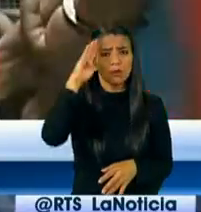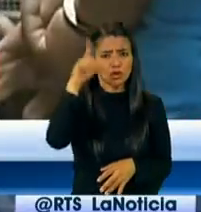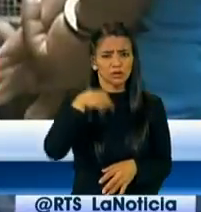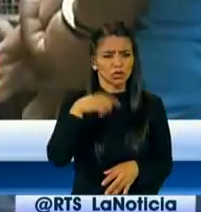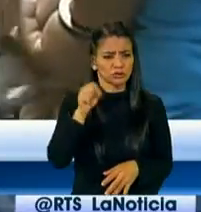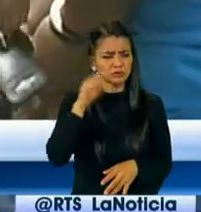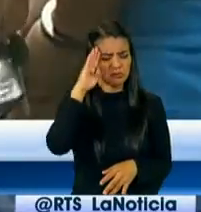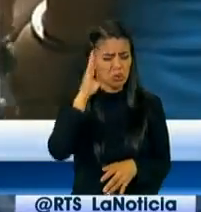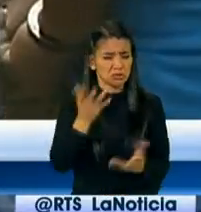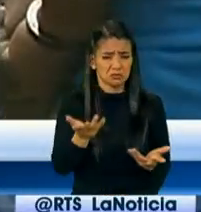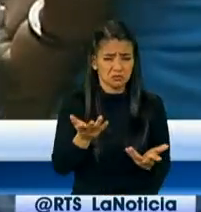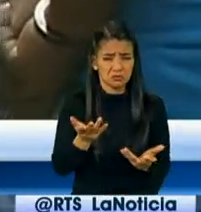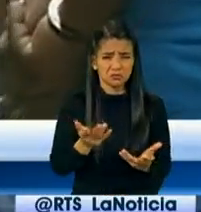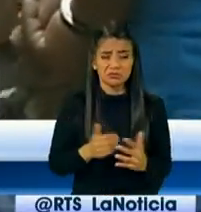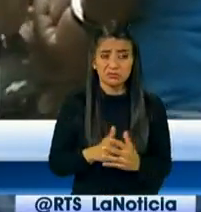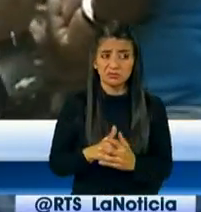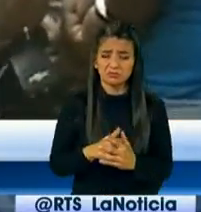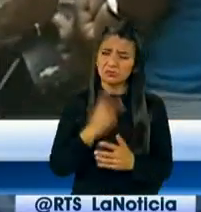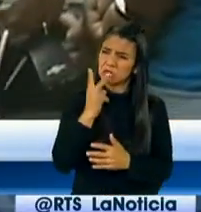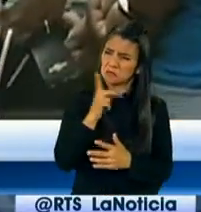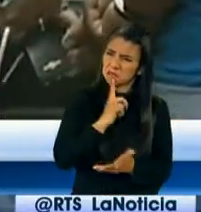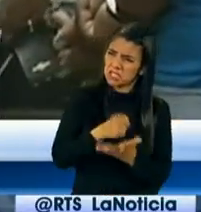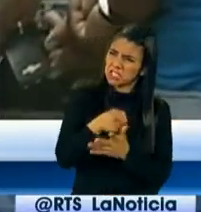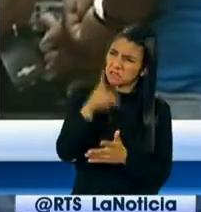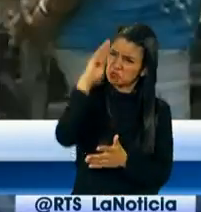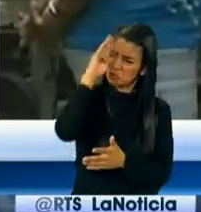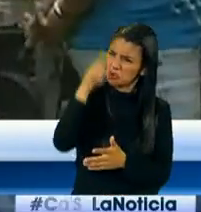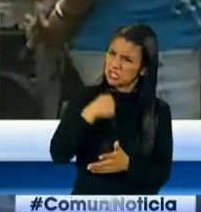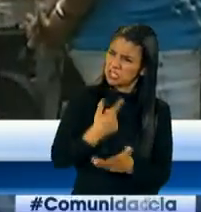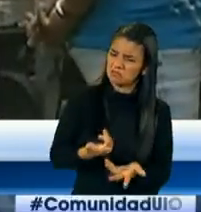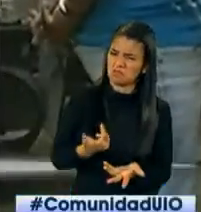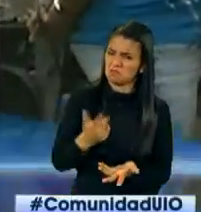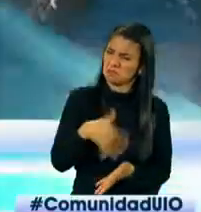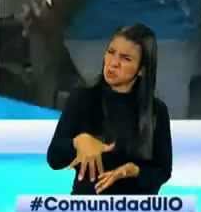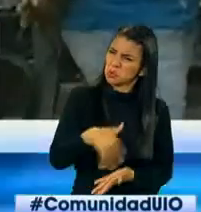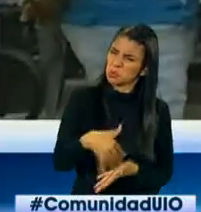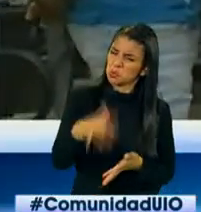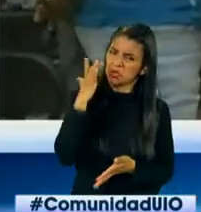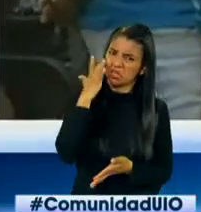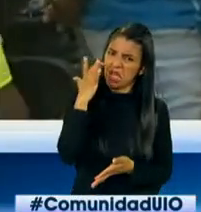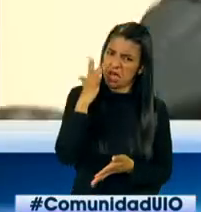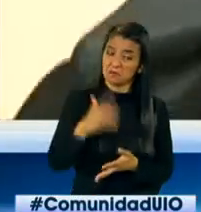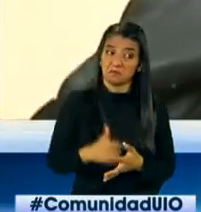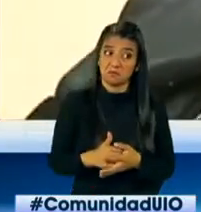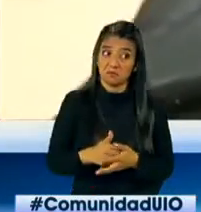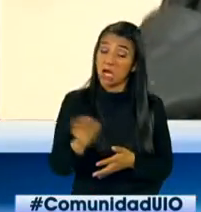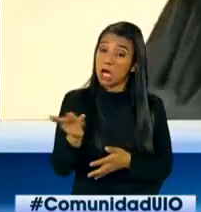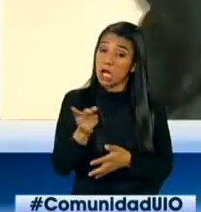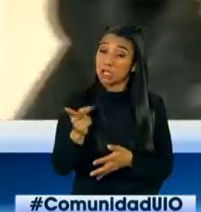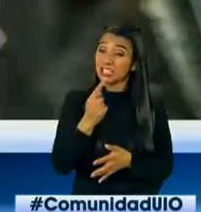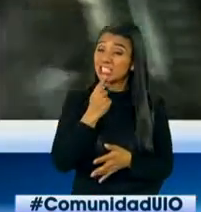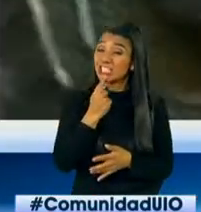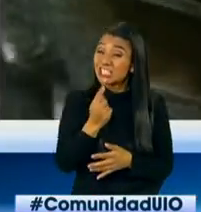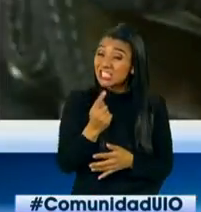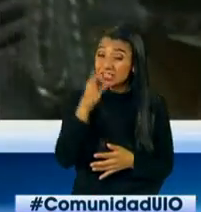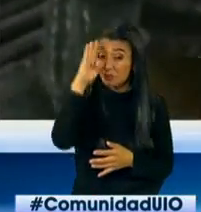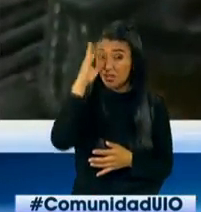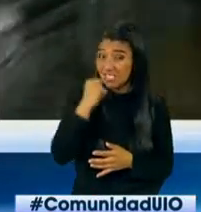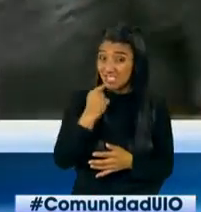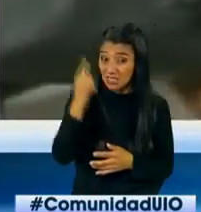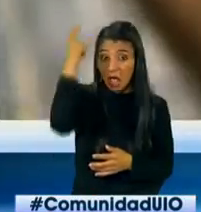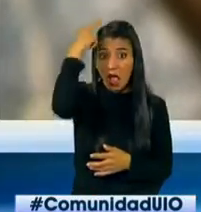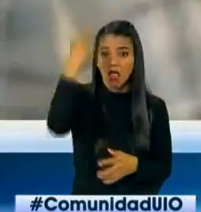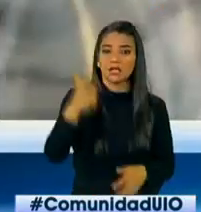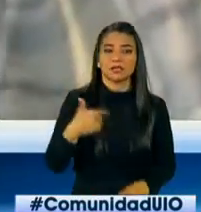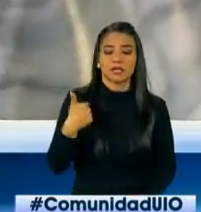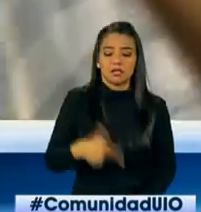soplado porque no se veían pues, como de la policía. Aparte de todo, los aparentes gendarmes tenían una supuesta arma de